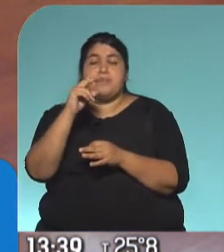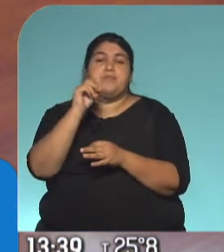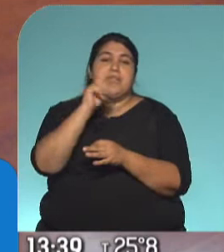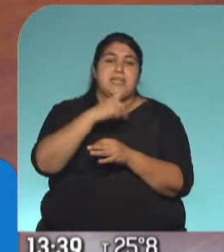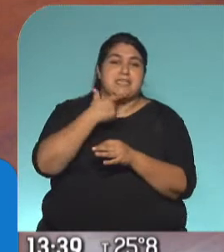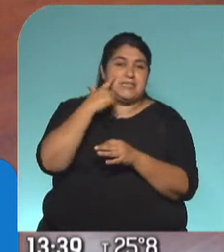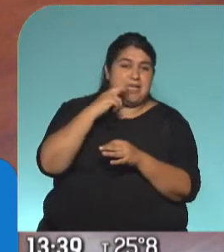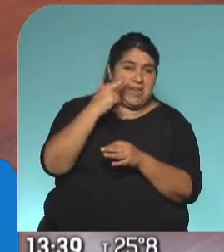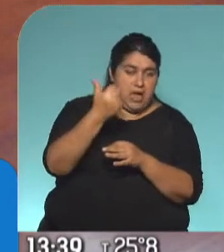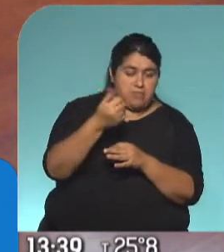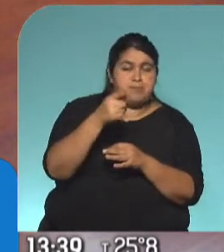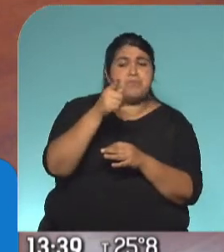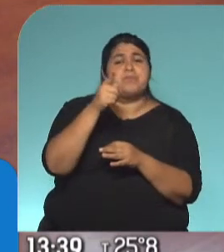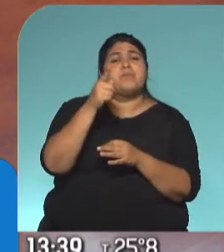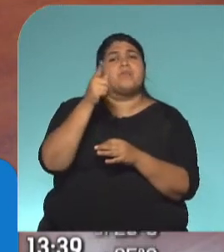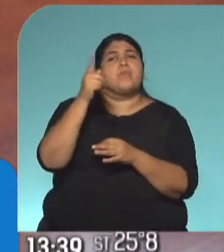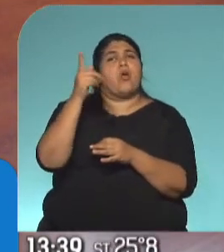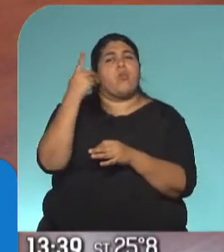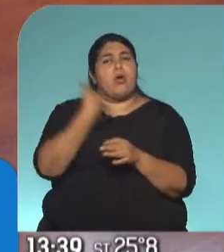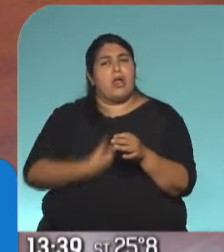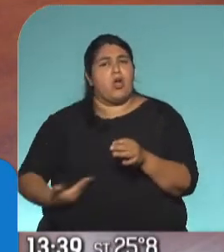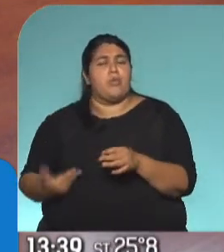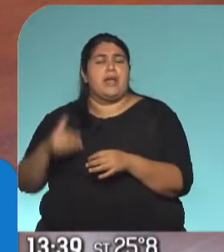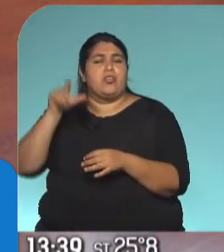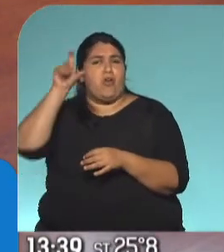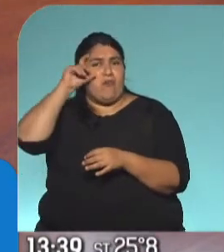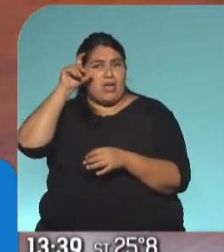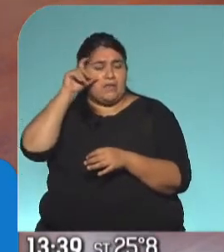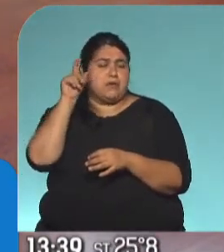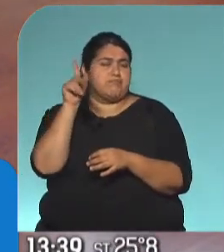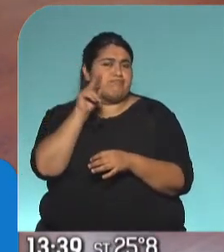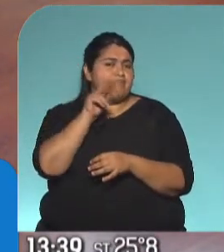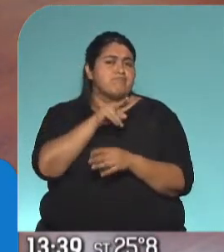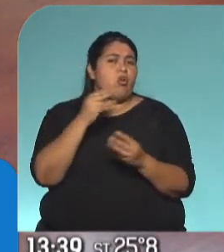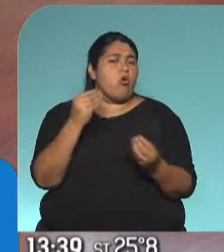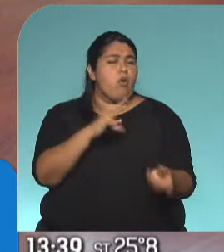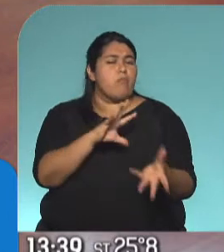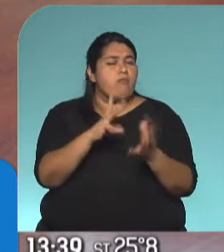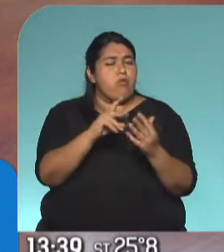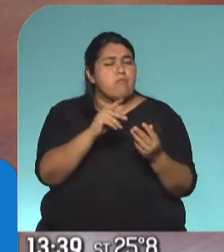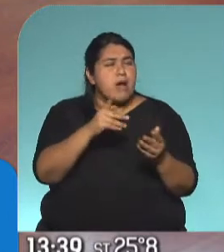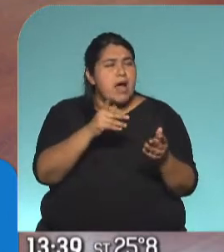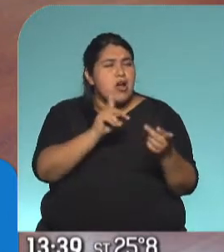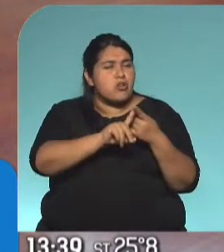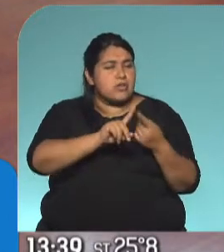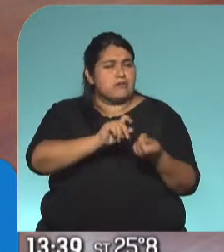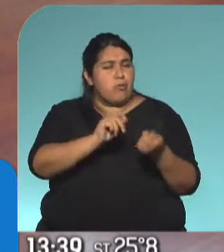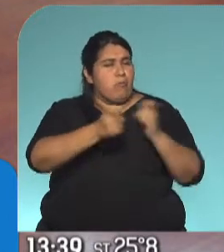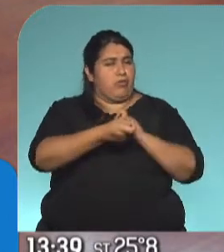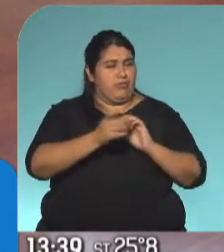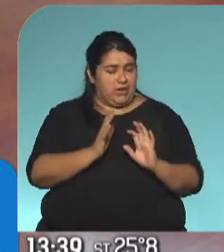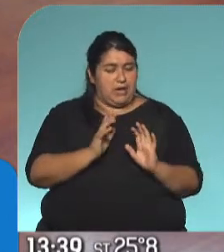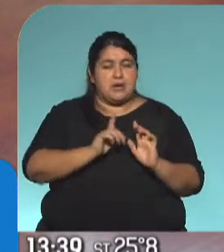de Joe Biden a justamente Arabia Saudita para modificar ese vínculo. Y para eso vamos a repasar cuáles son algunos